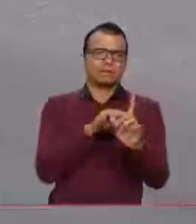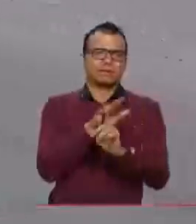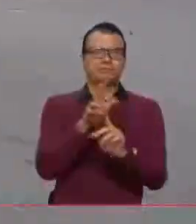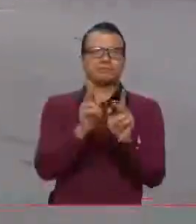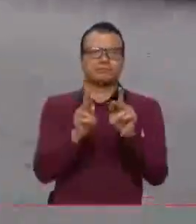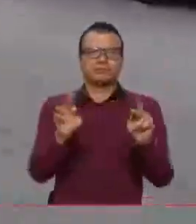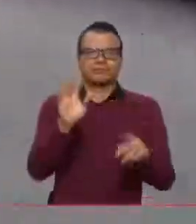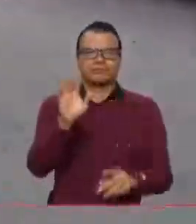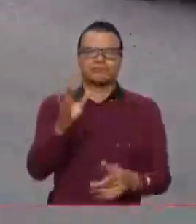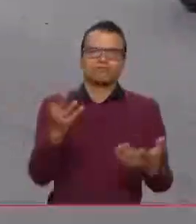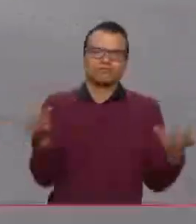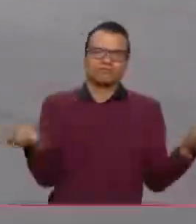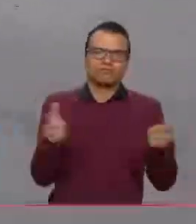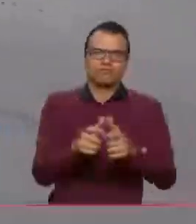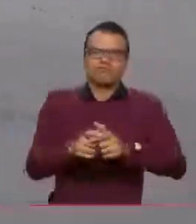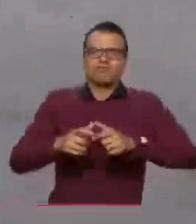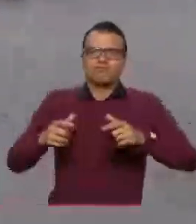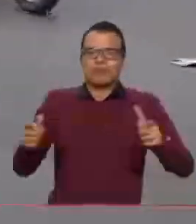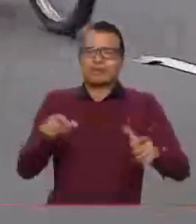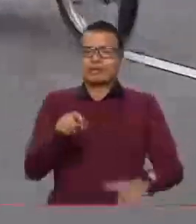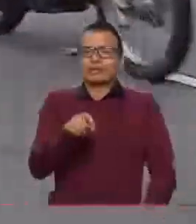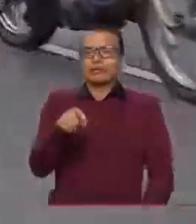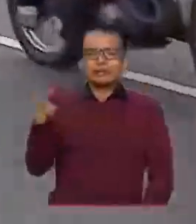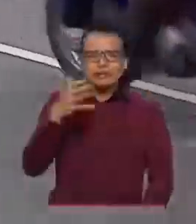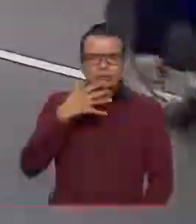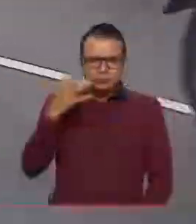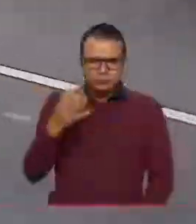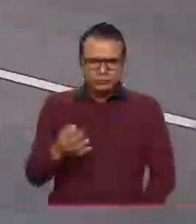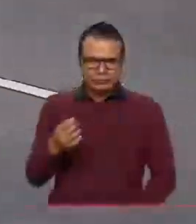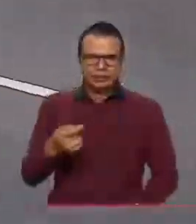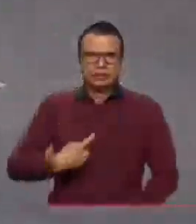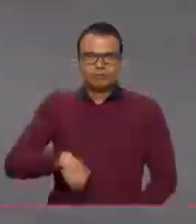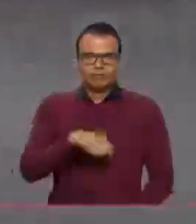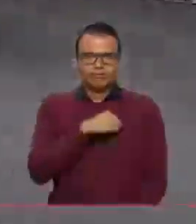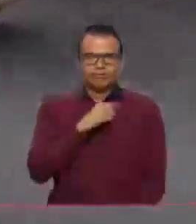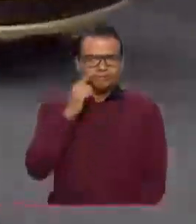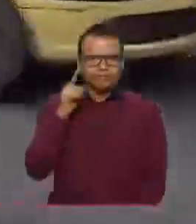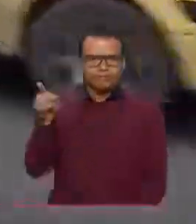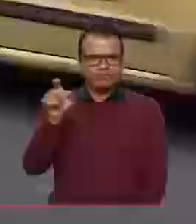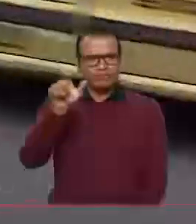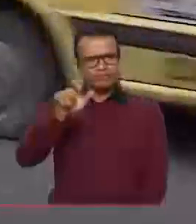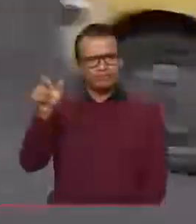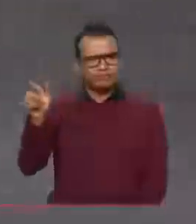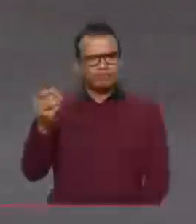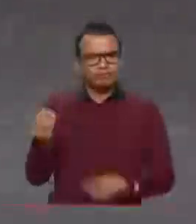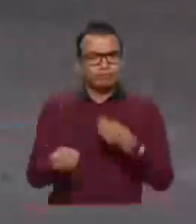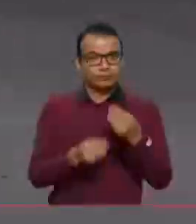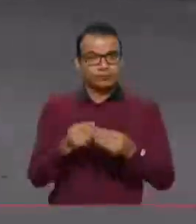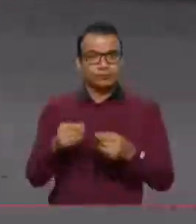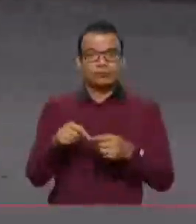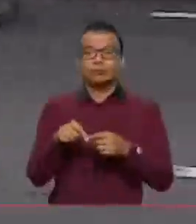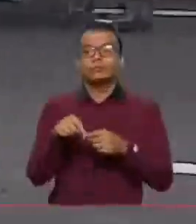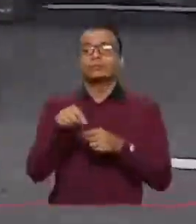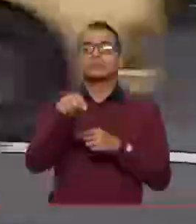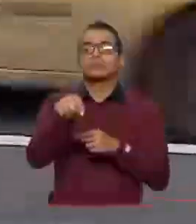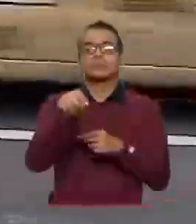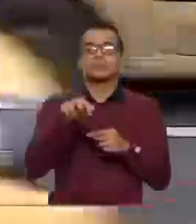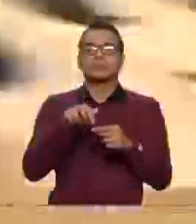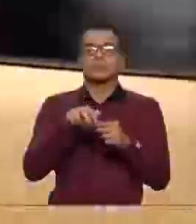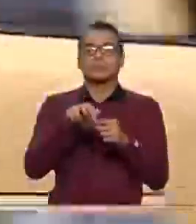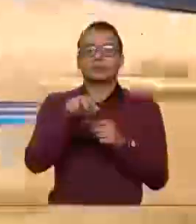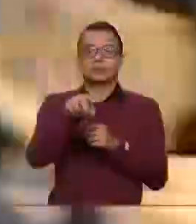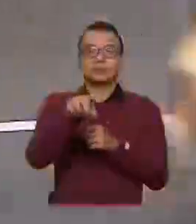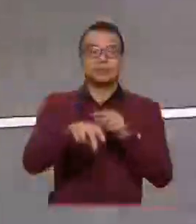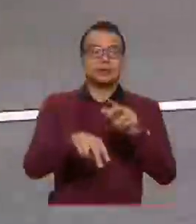riesgo la integridad de otras personas. Es más, pudimos observar algunas personas montándose, atravesándose por esa vía, montándose